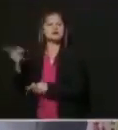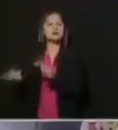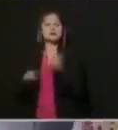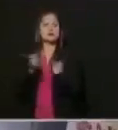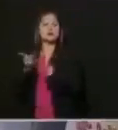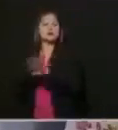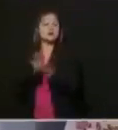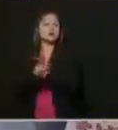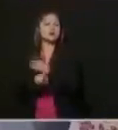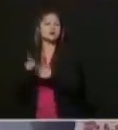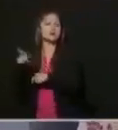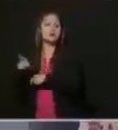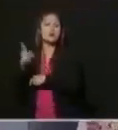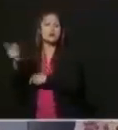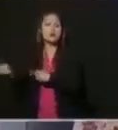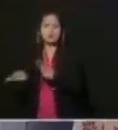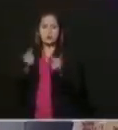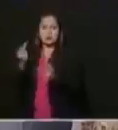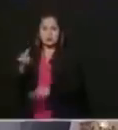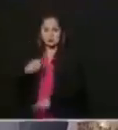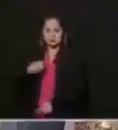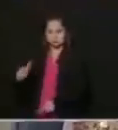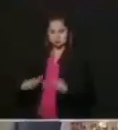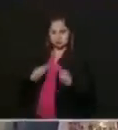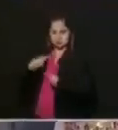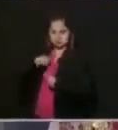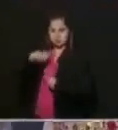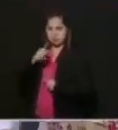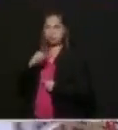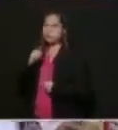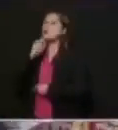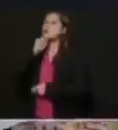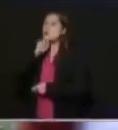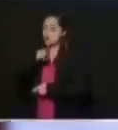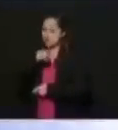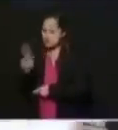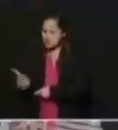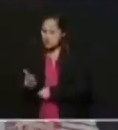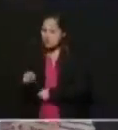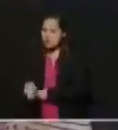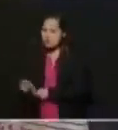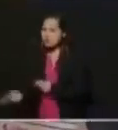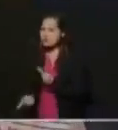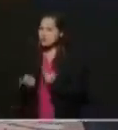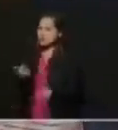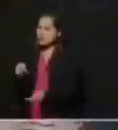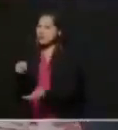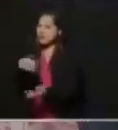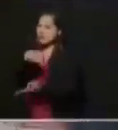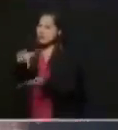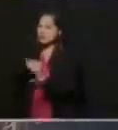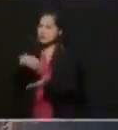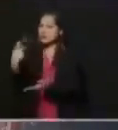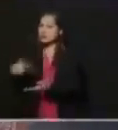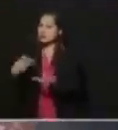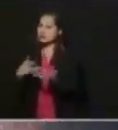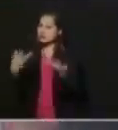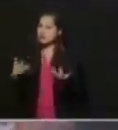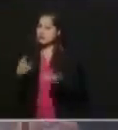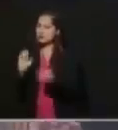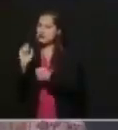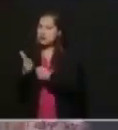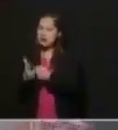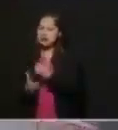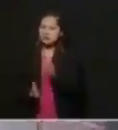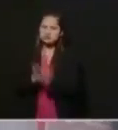obra, pero a ellos, no nomás a nosotros. No, claro. O sea, nosotros salimos sobrando. Claro, hay que hacer una distinción entre las consultas, exacto, ciudadanas